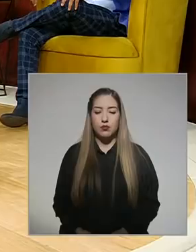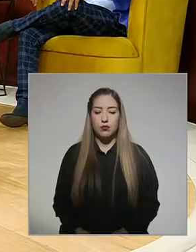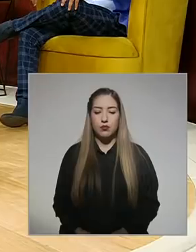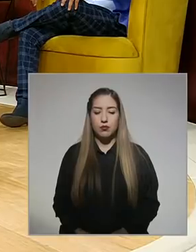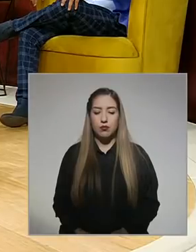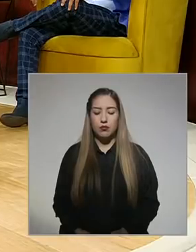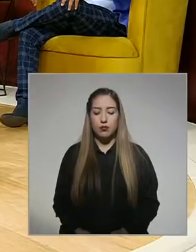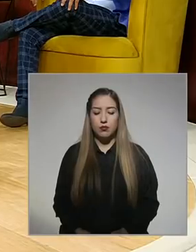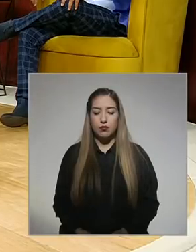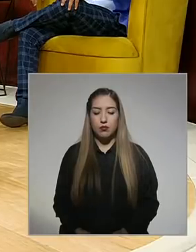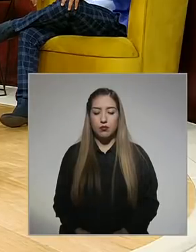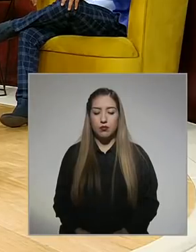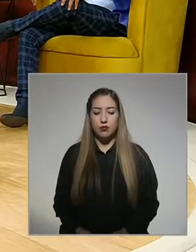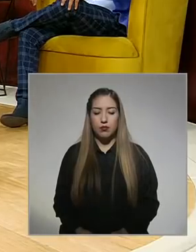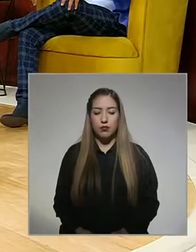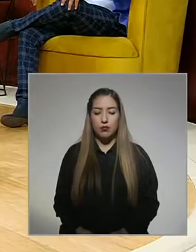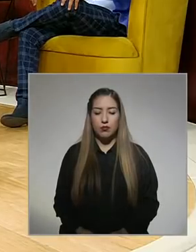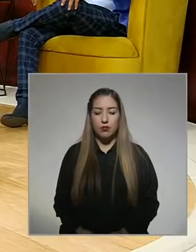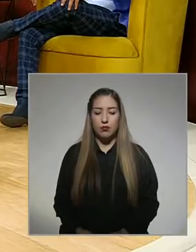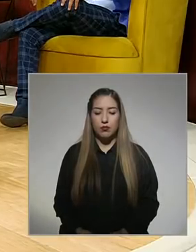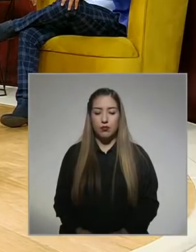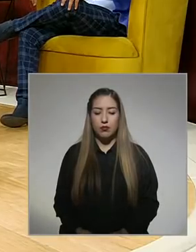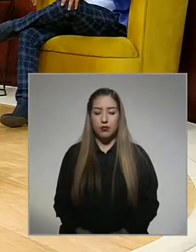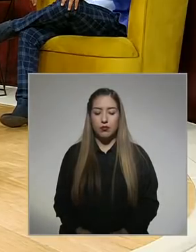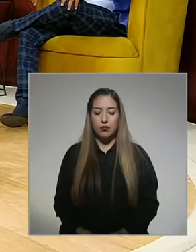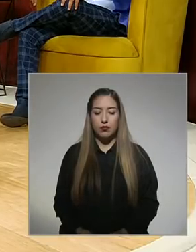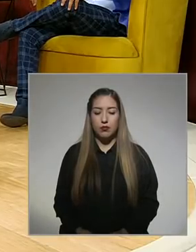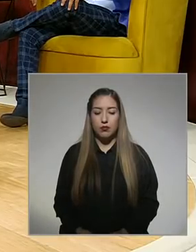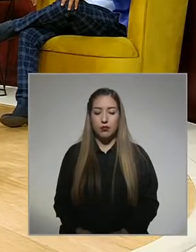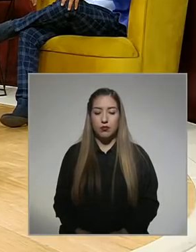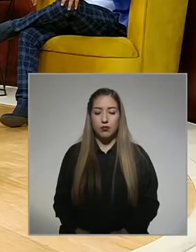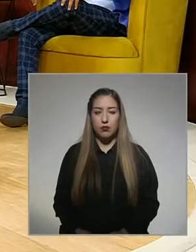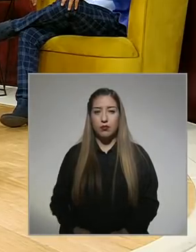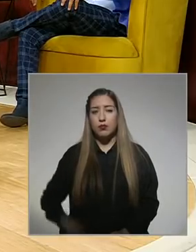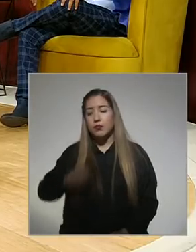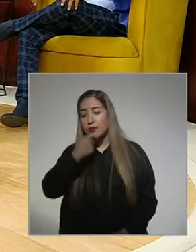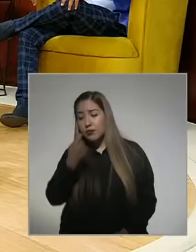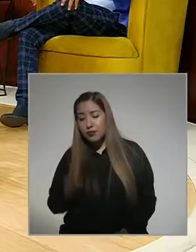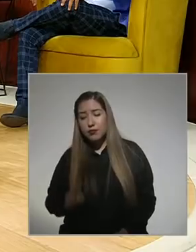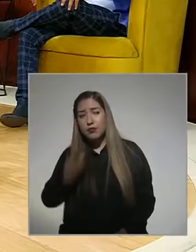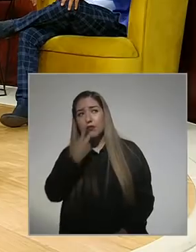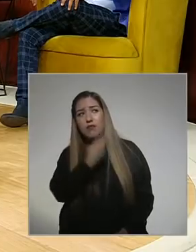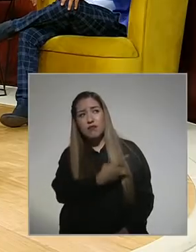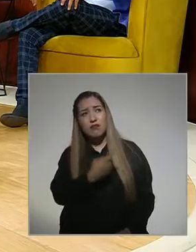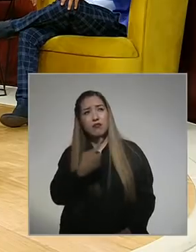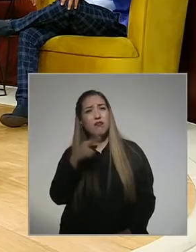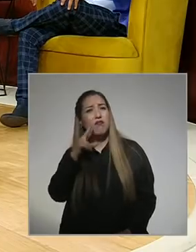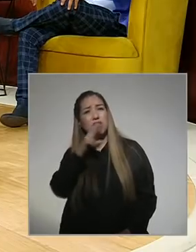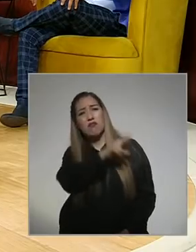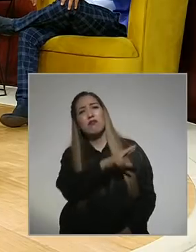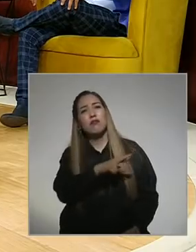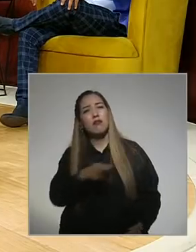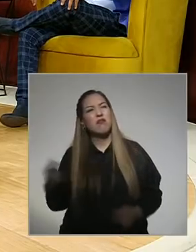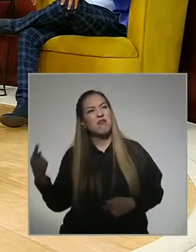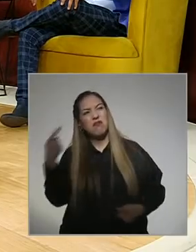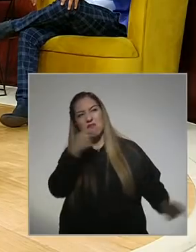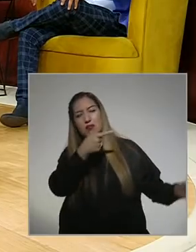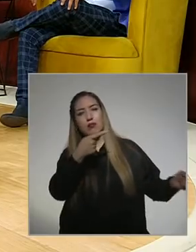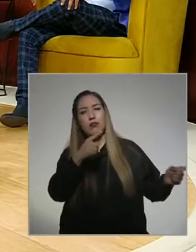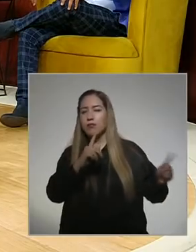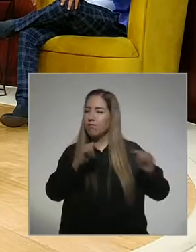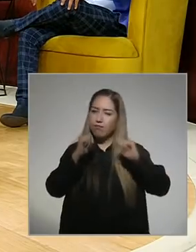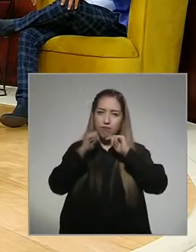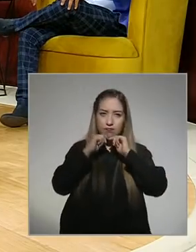pues simplemente son formas de objetar para que cedas. Y por